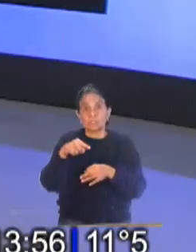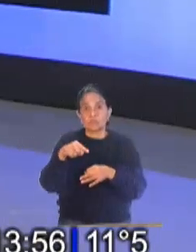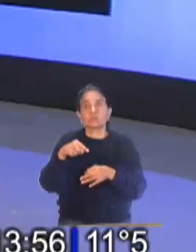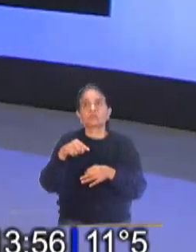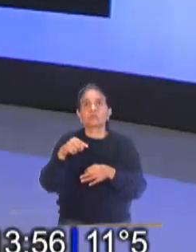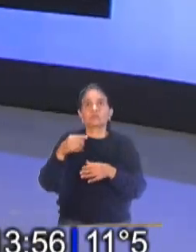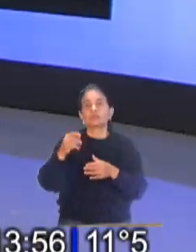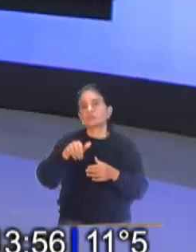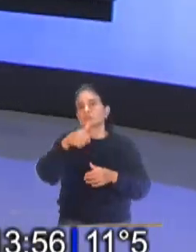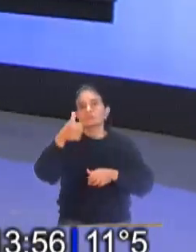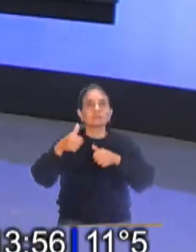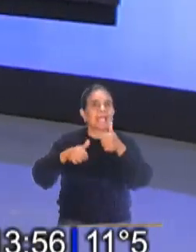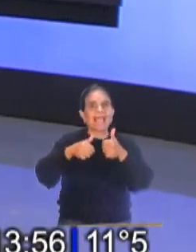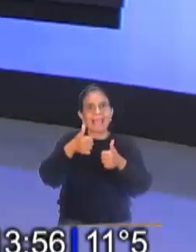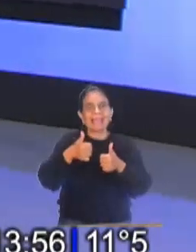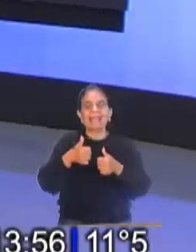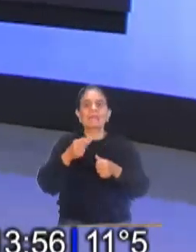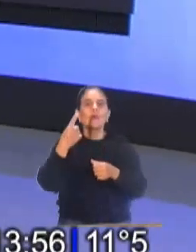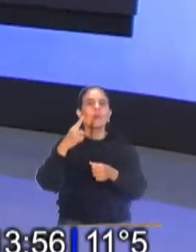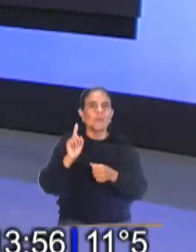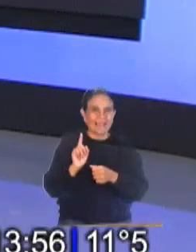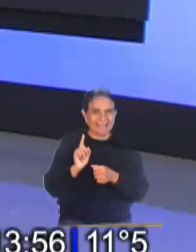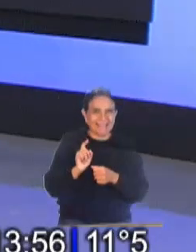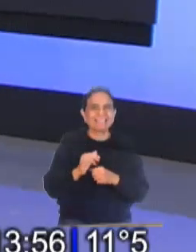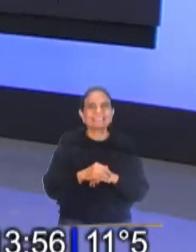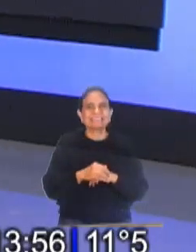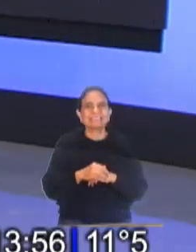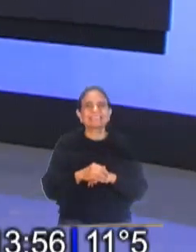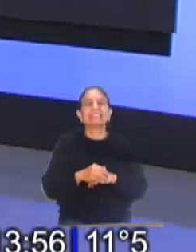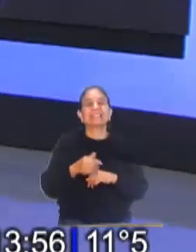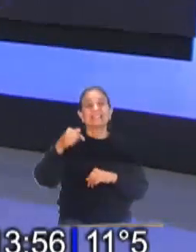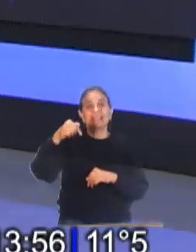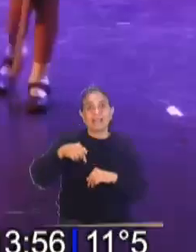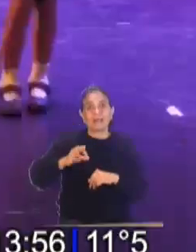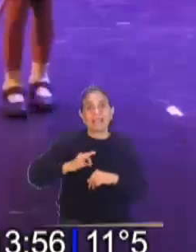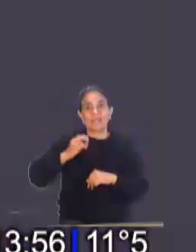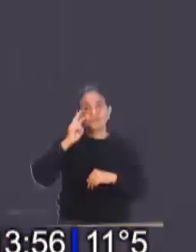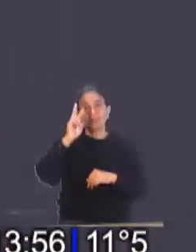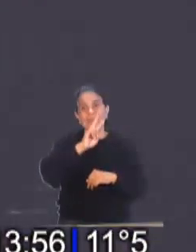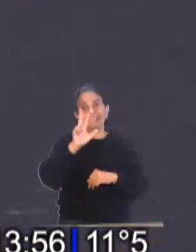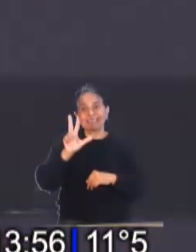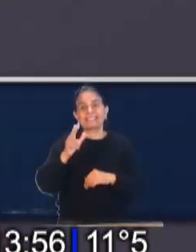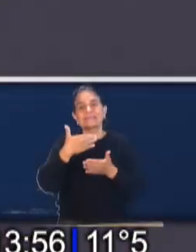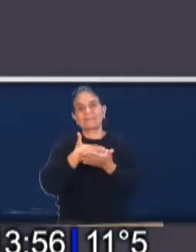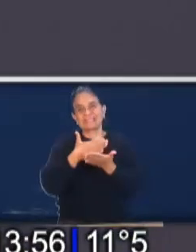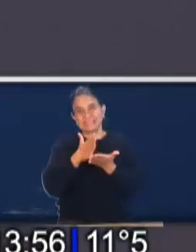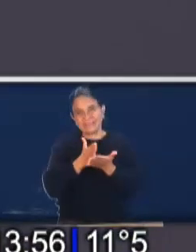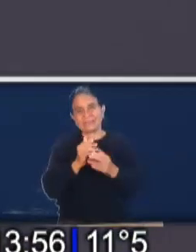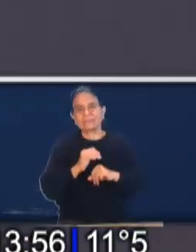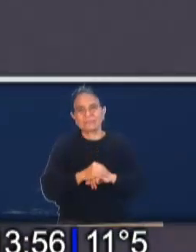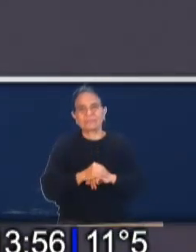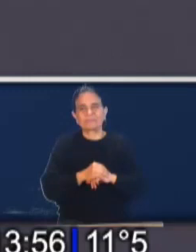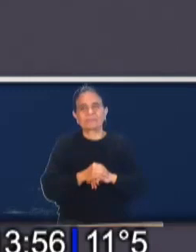resultaron ganadoras y seleccionadas y que participaron en la edición 2023. En Intercolegiales es